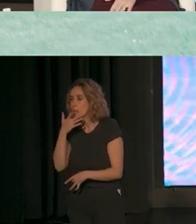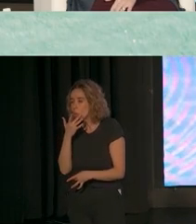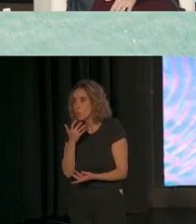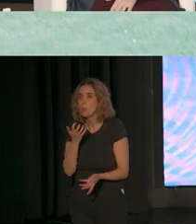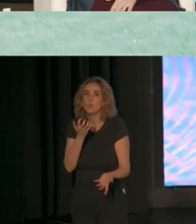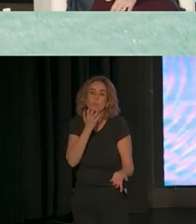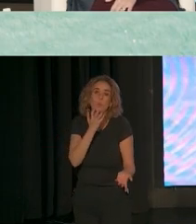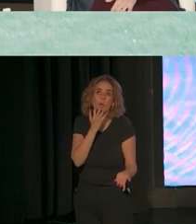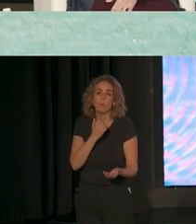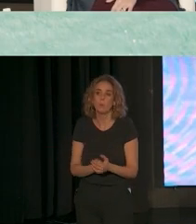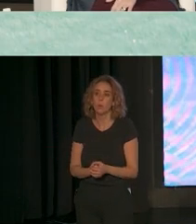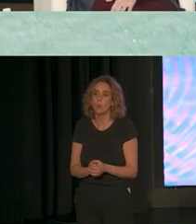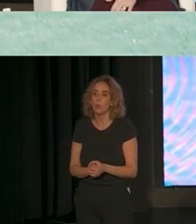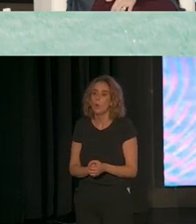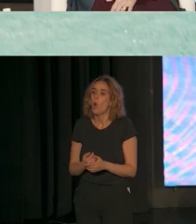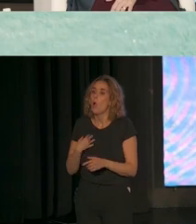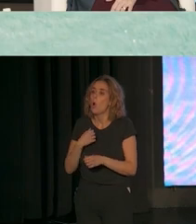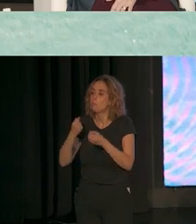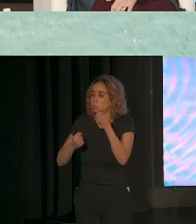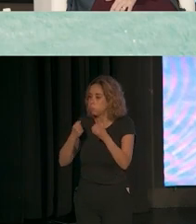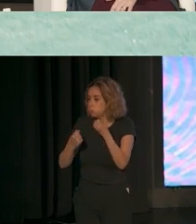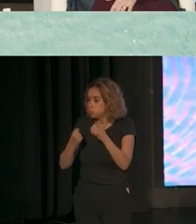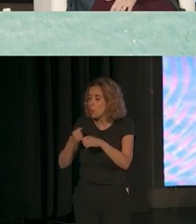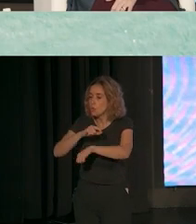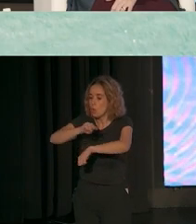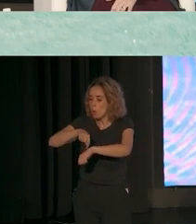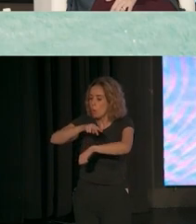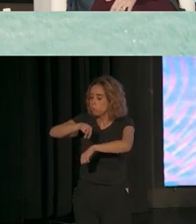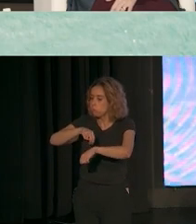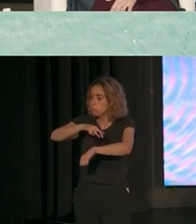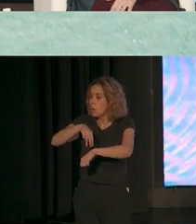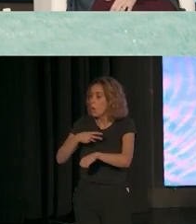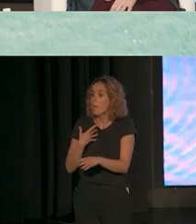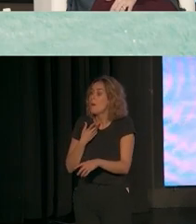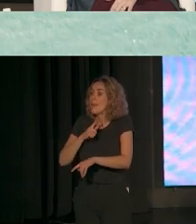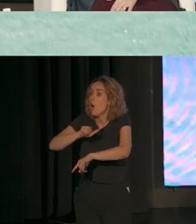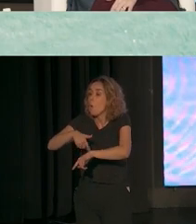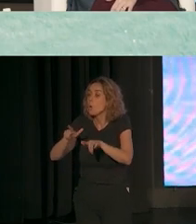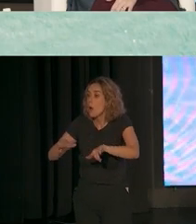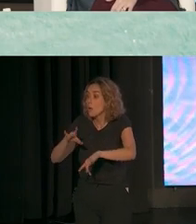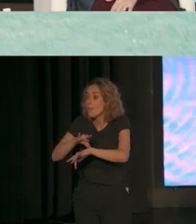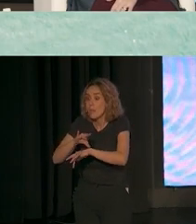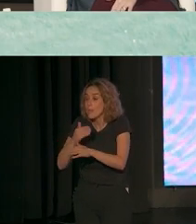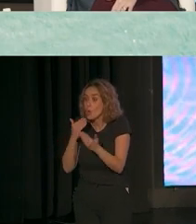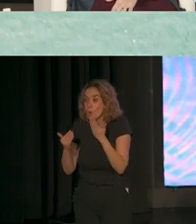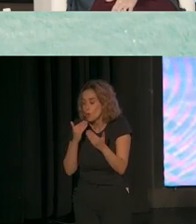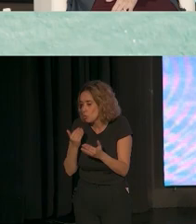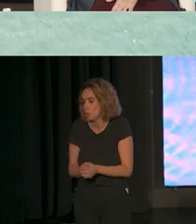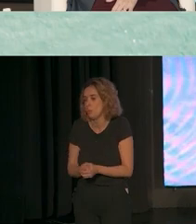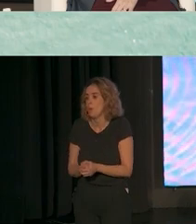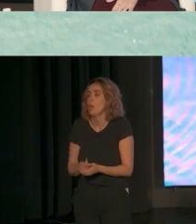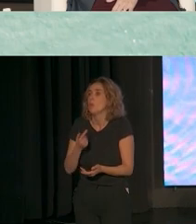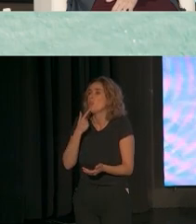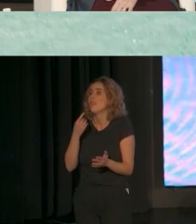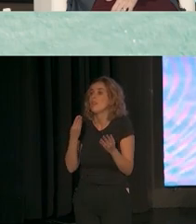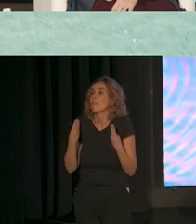por ejemplo, conducen durante horas para una consulta de una hora y ellos hablan de la pérdida